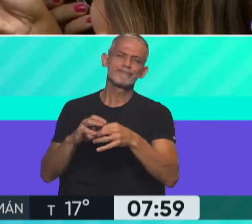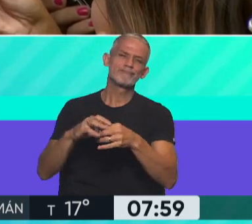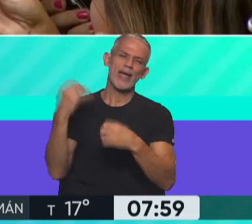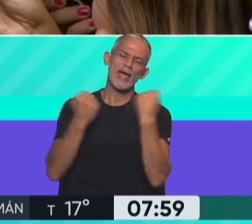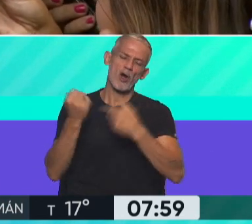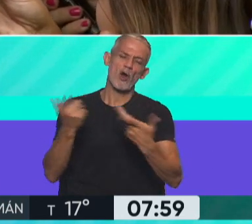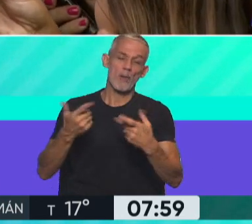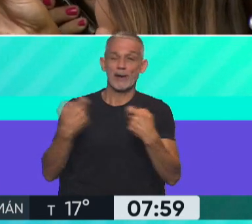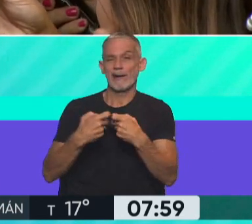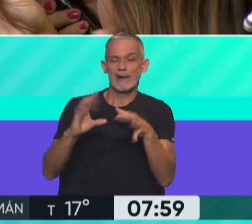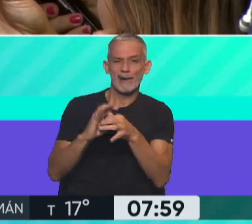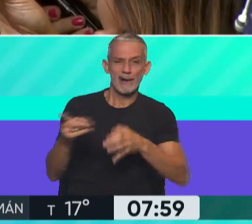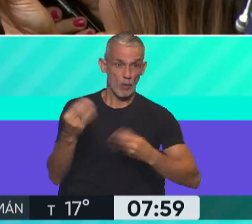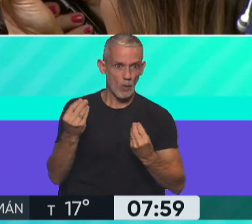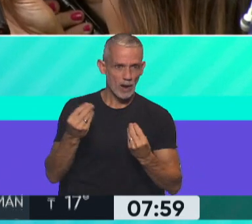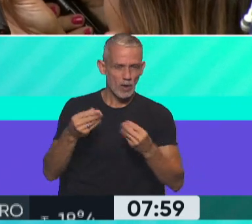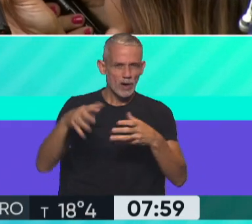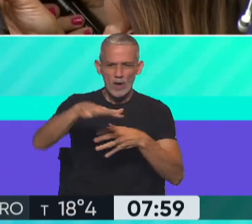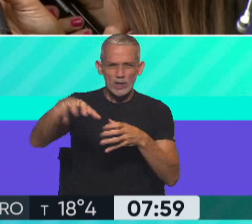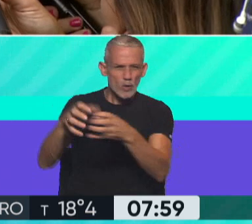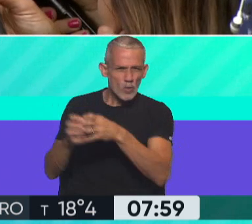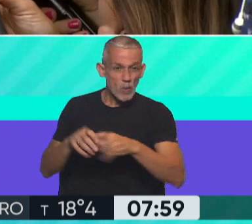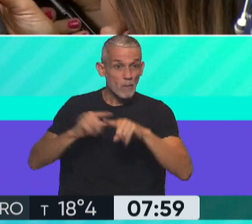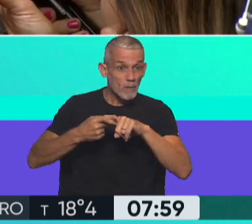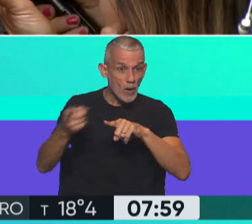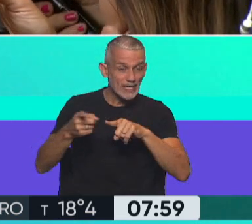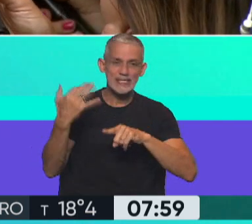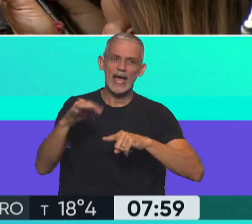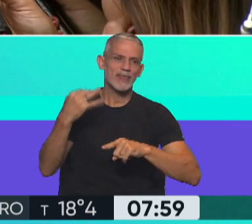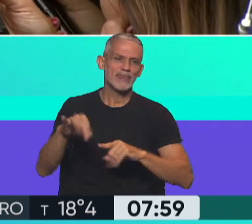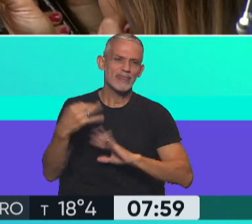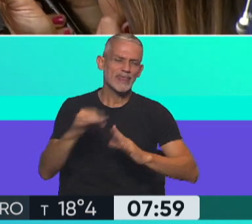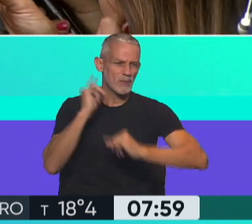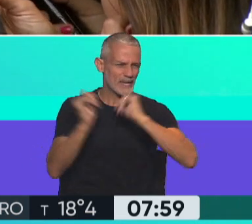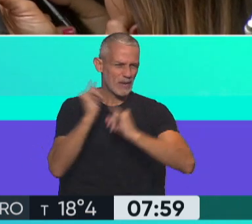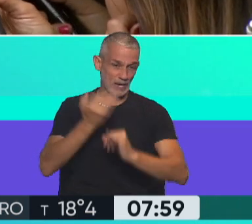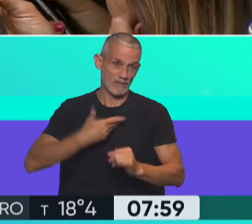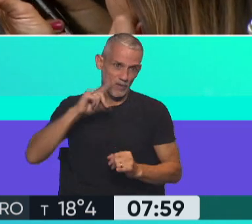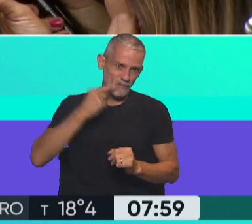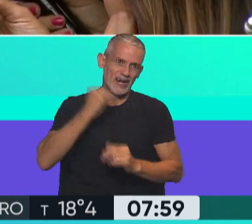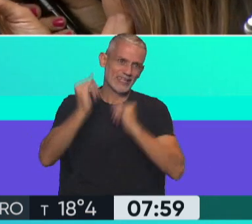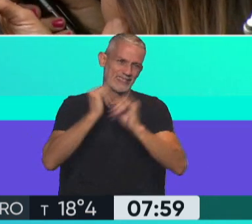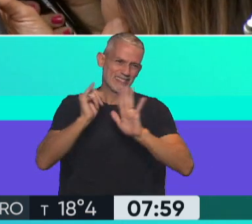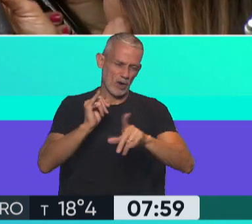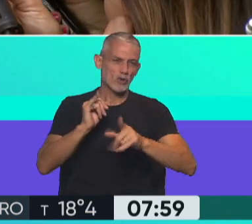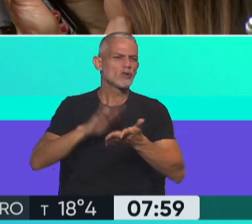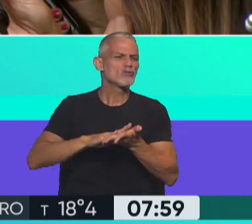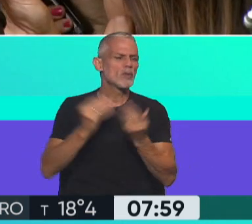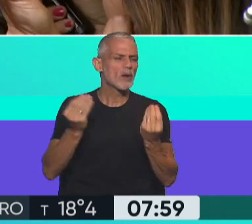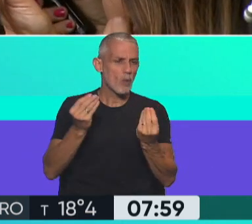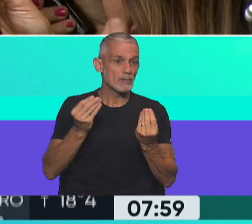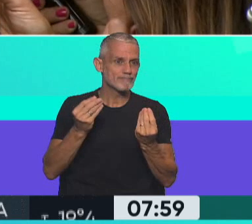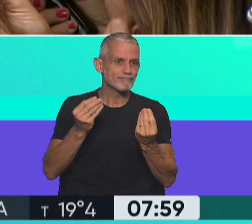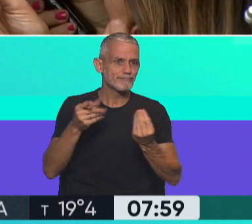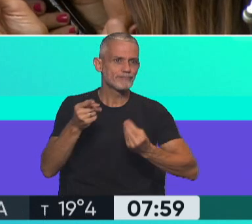la complicidad primero con los sectores de la política que tienen que dar explicaciones, así lo lo manifestó Alberto Fernández, respecto de lo